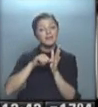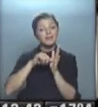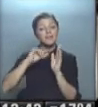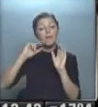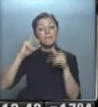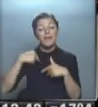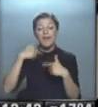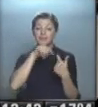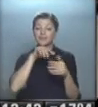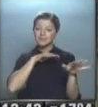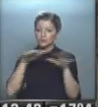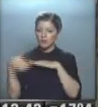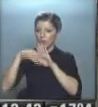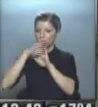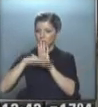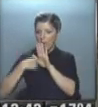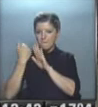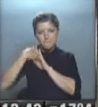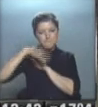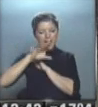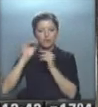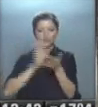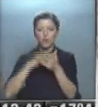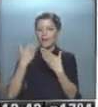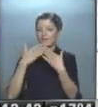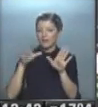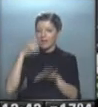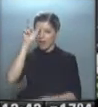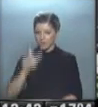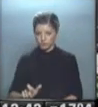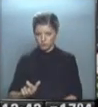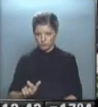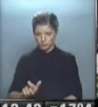los países con mayores restricciones a las libertades individuales.